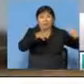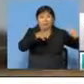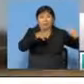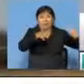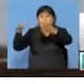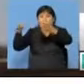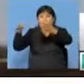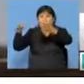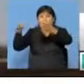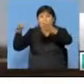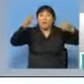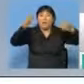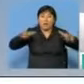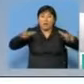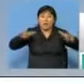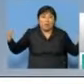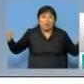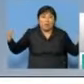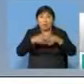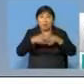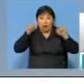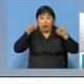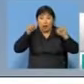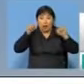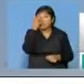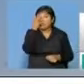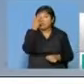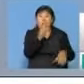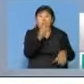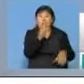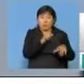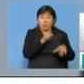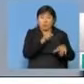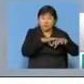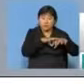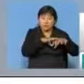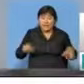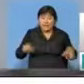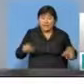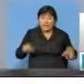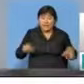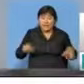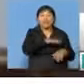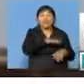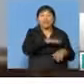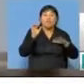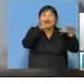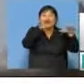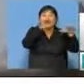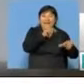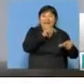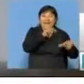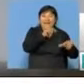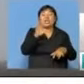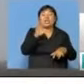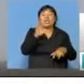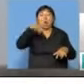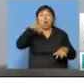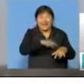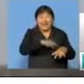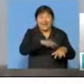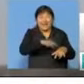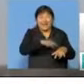situaciones. Una situación en Orán y otra situación en Metán, Rosario la Frontera, en esa zona de ahí al sur.